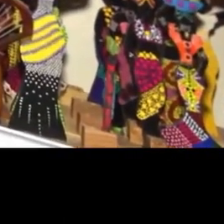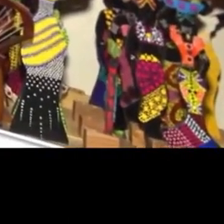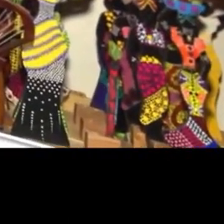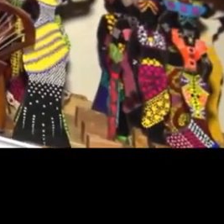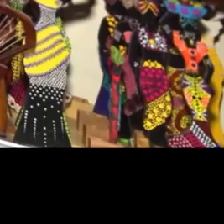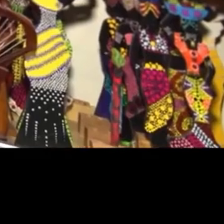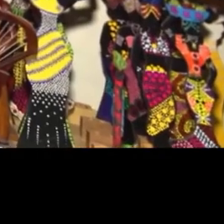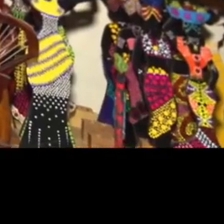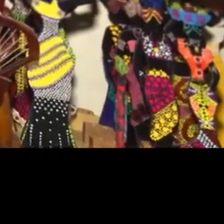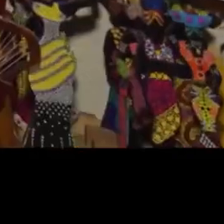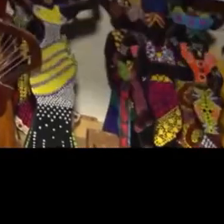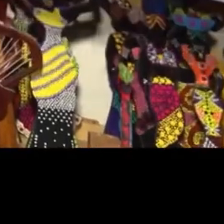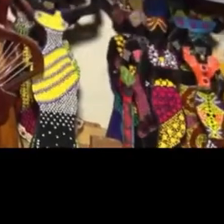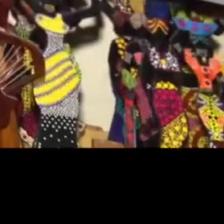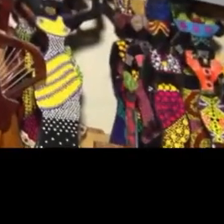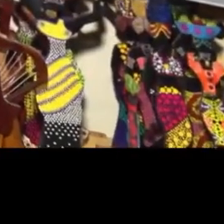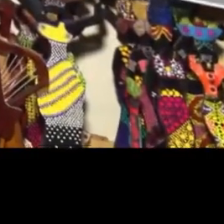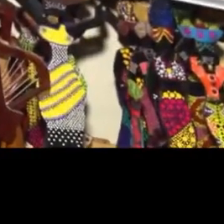y